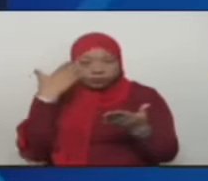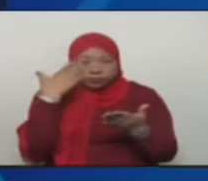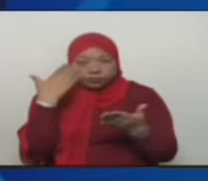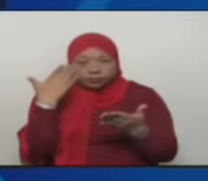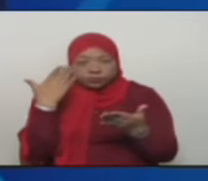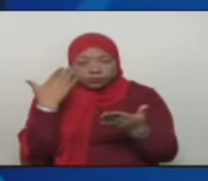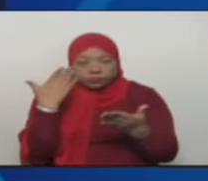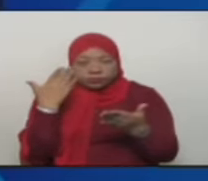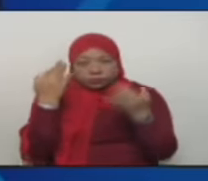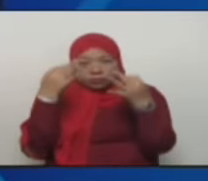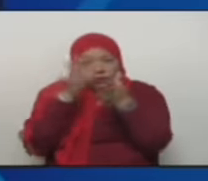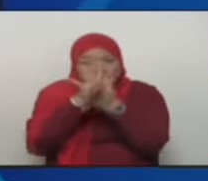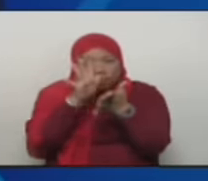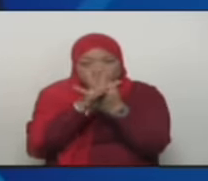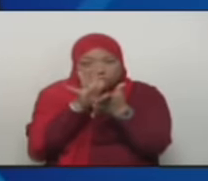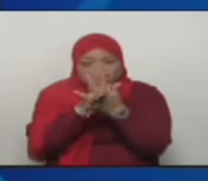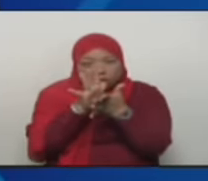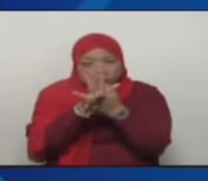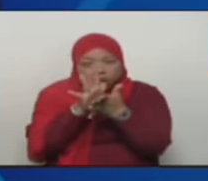gente tranquila,